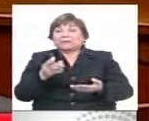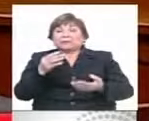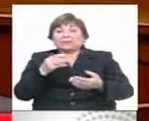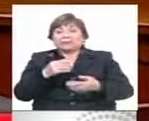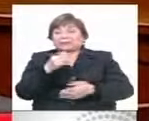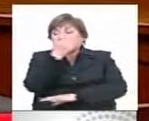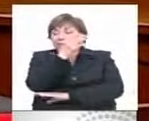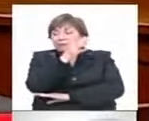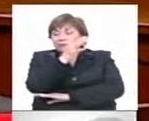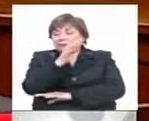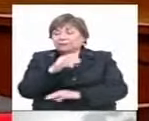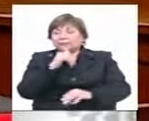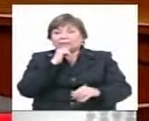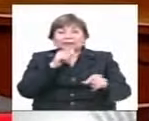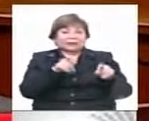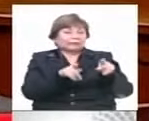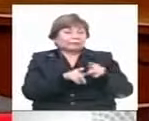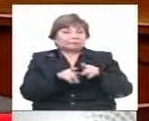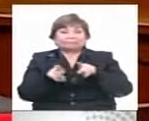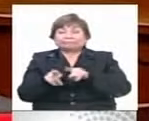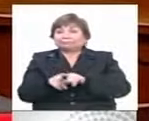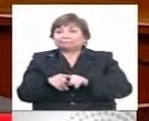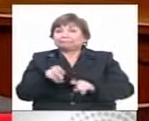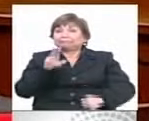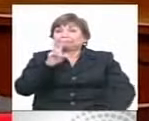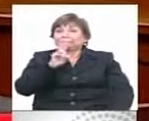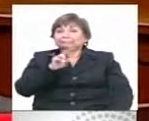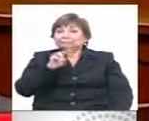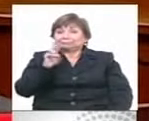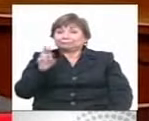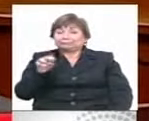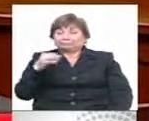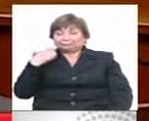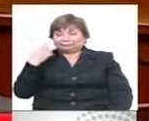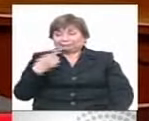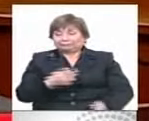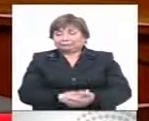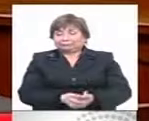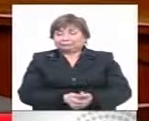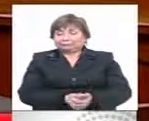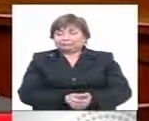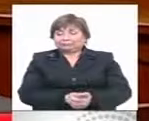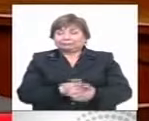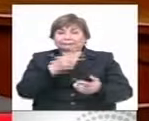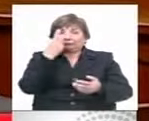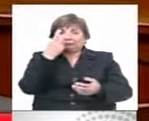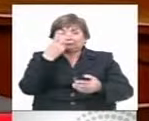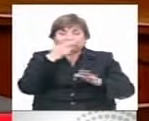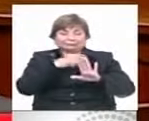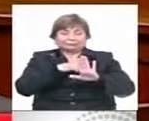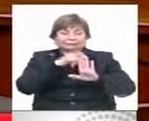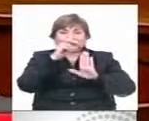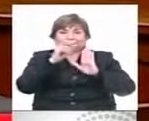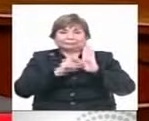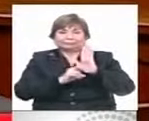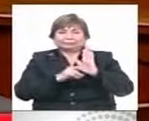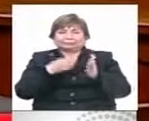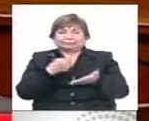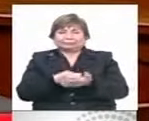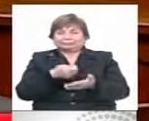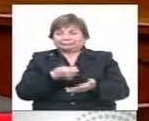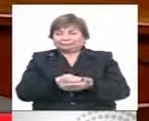Ancón. Asimismo, durante el año 2022 se planea adjudicar 2 proyectos adicionales con una inversión